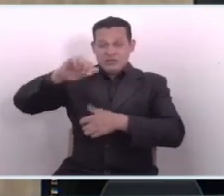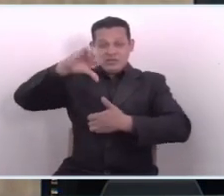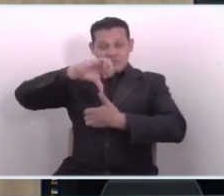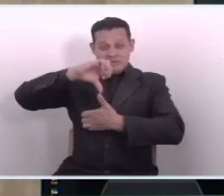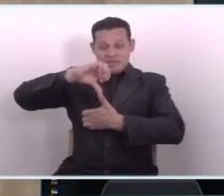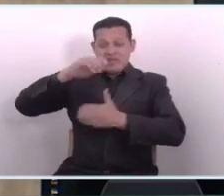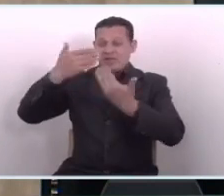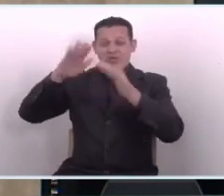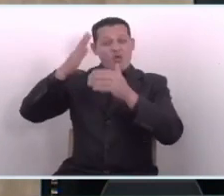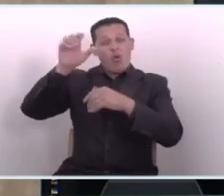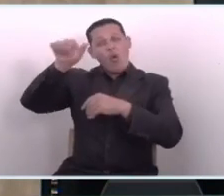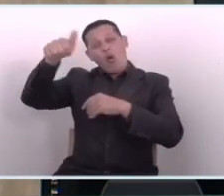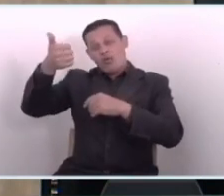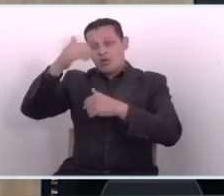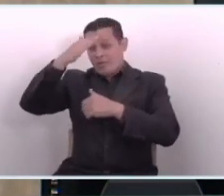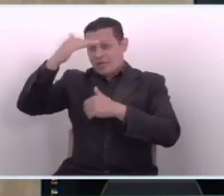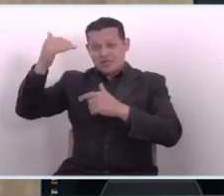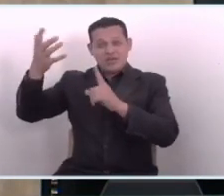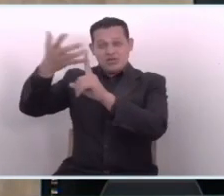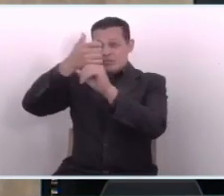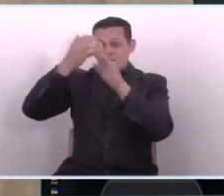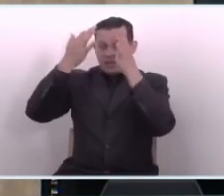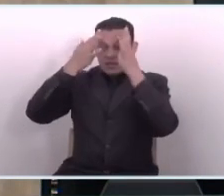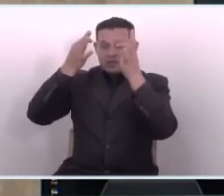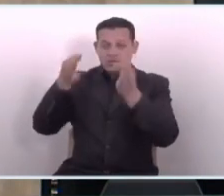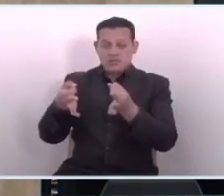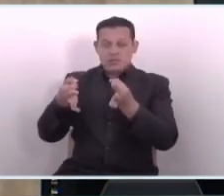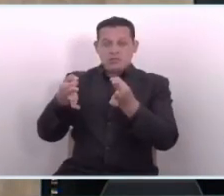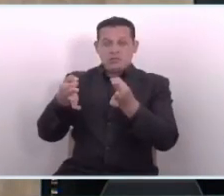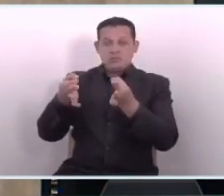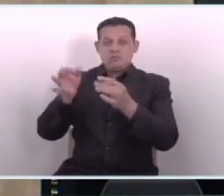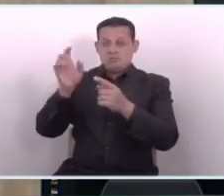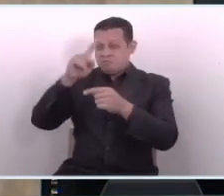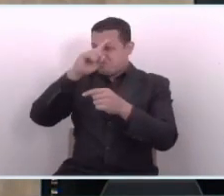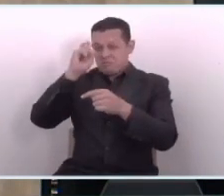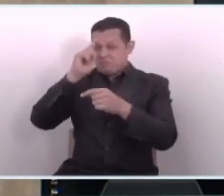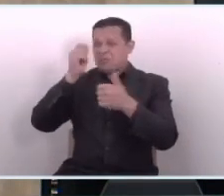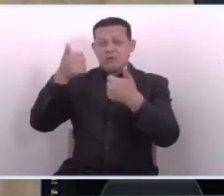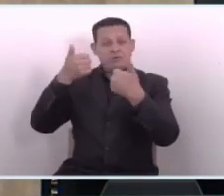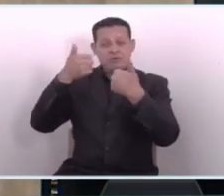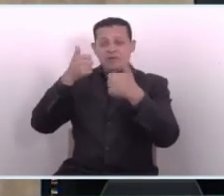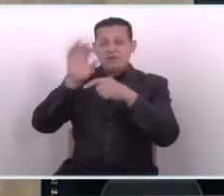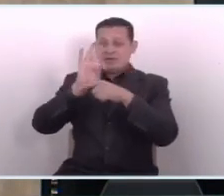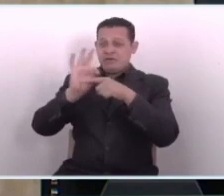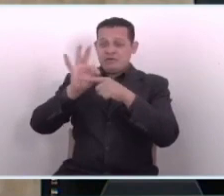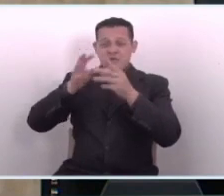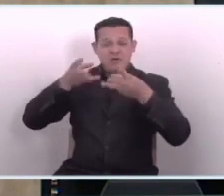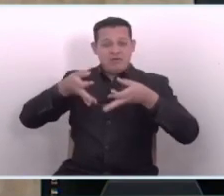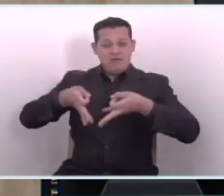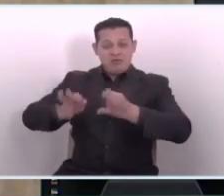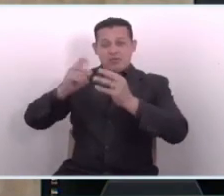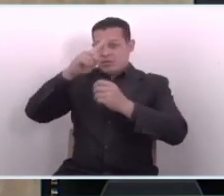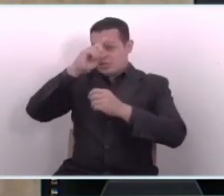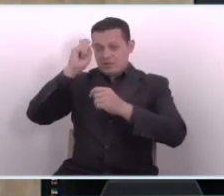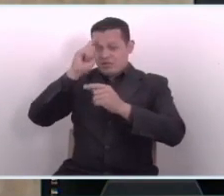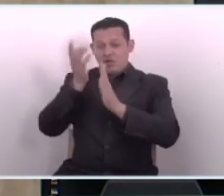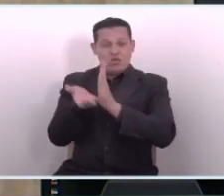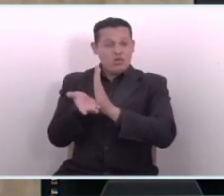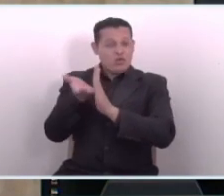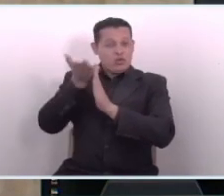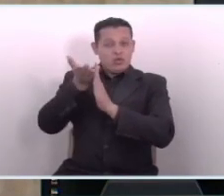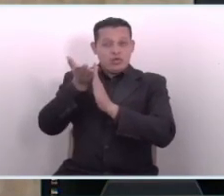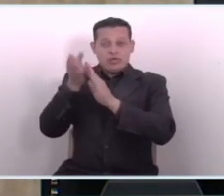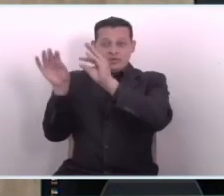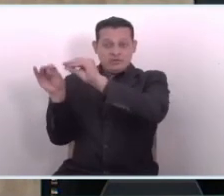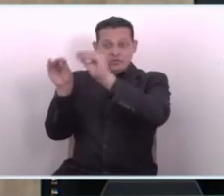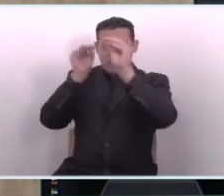hay otros países que también han tomado estas decisiones y han eficientado la forma de trabajo. El traslado